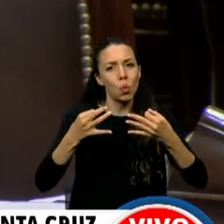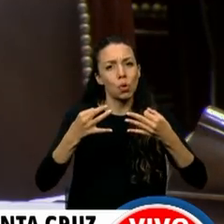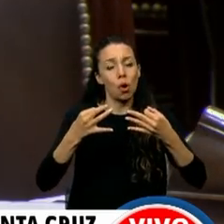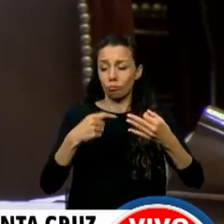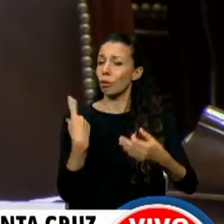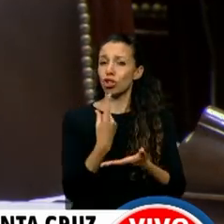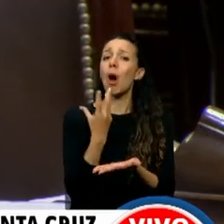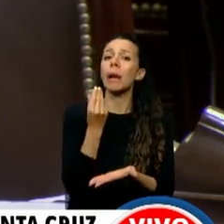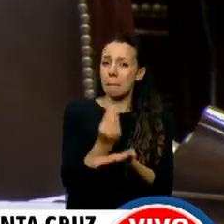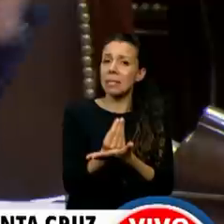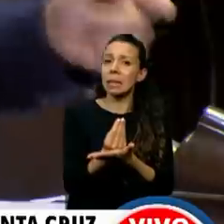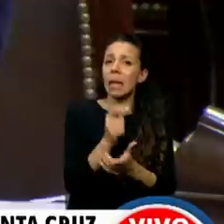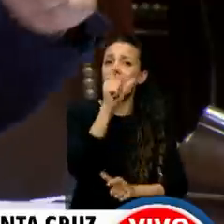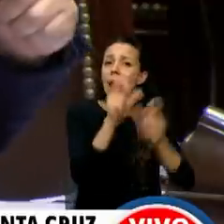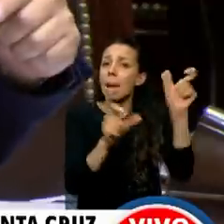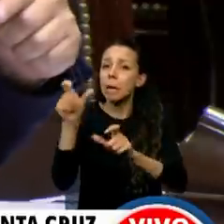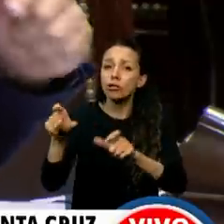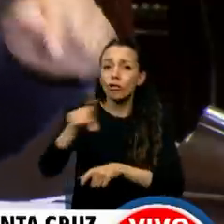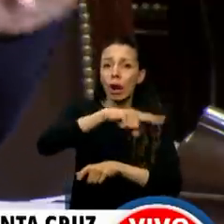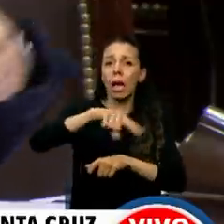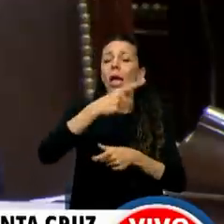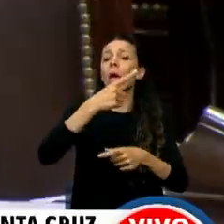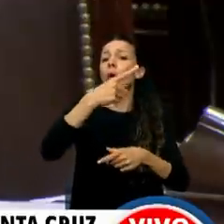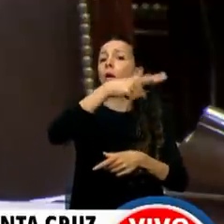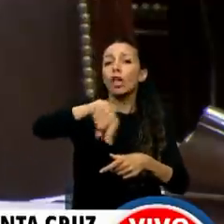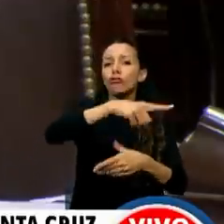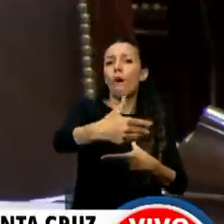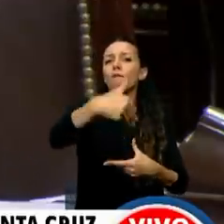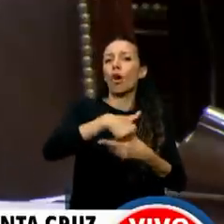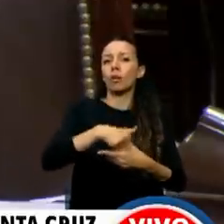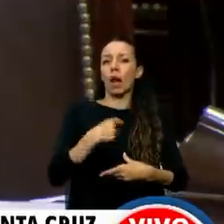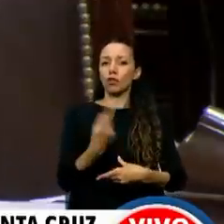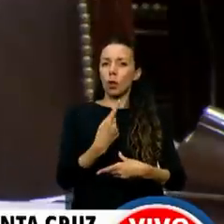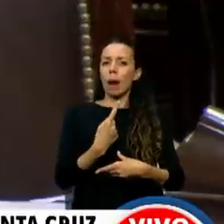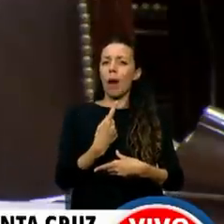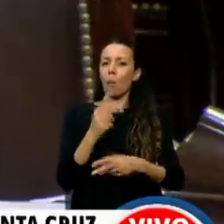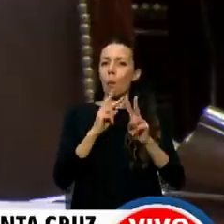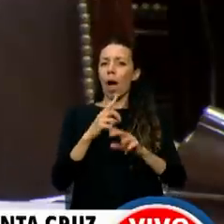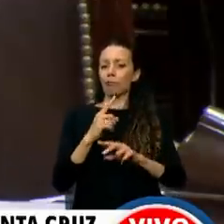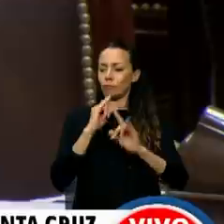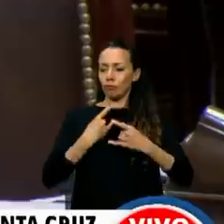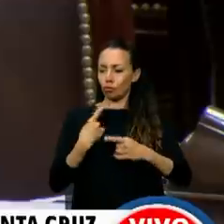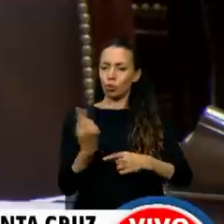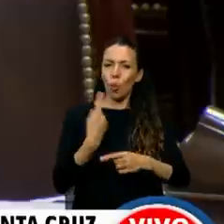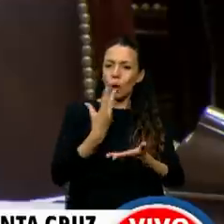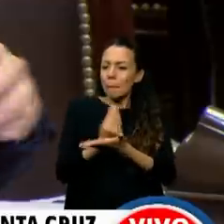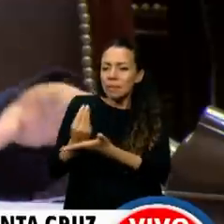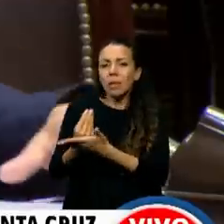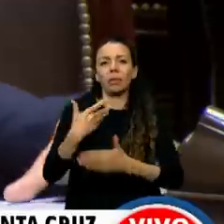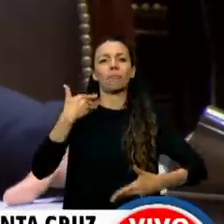somos representantes del pueblo y que nos votaron para sacar este país adelante por otro